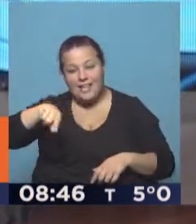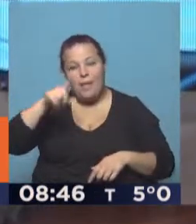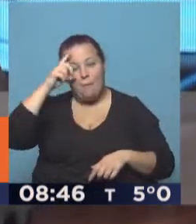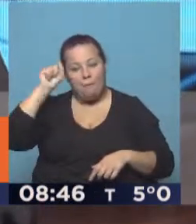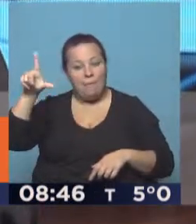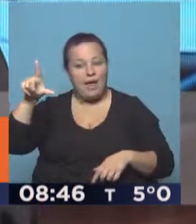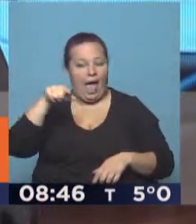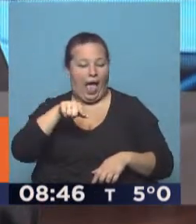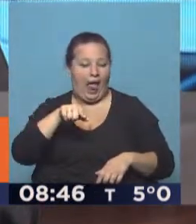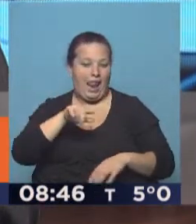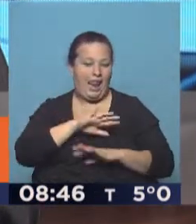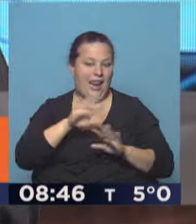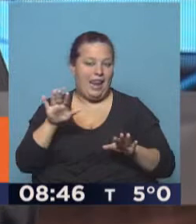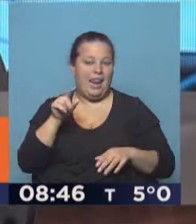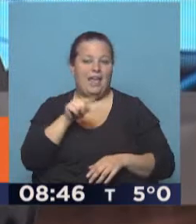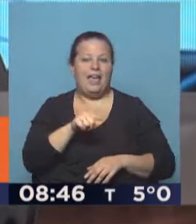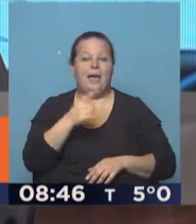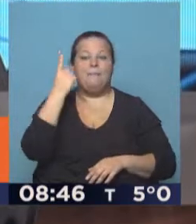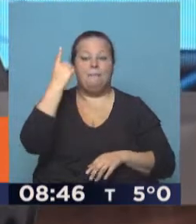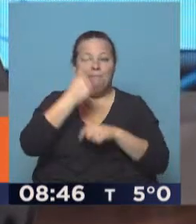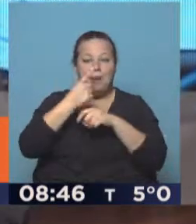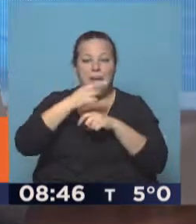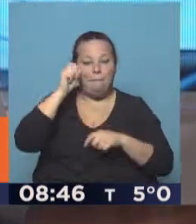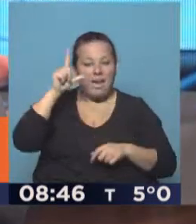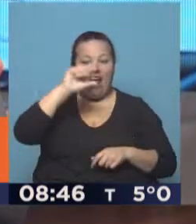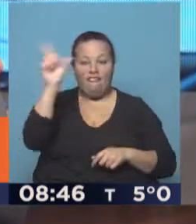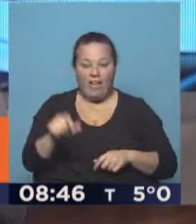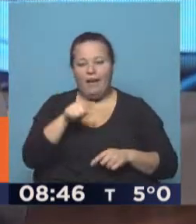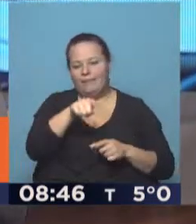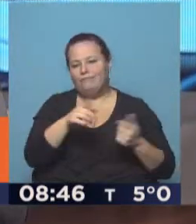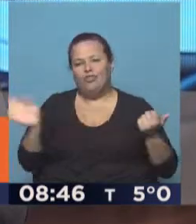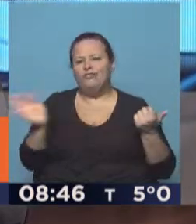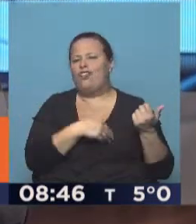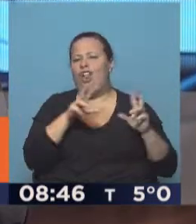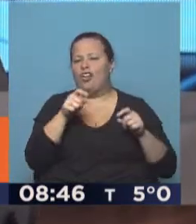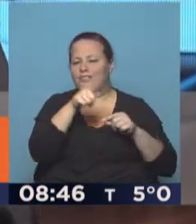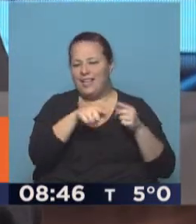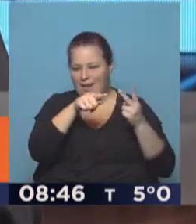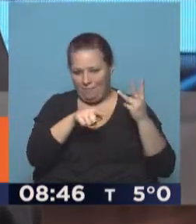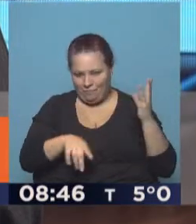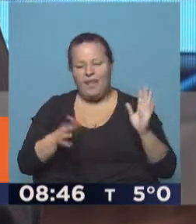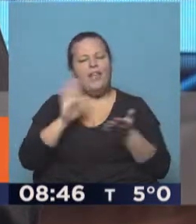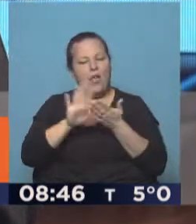penal, de primera instancia penal federal. Y por ahí han pasado casi todas estas causas. Claro. Le